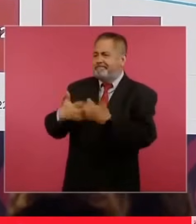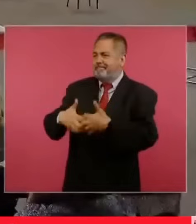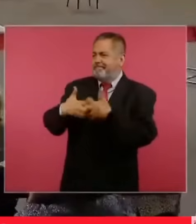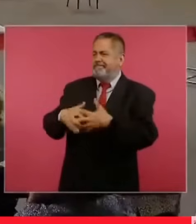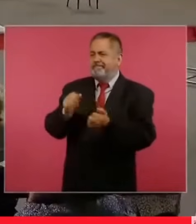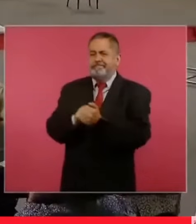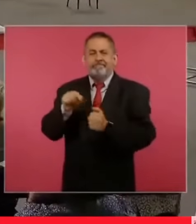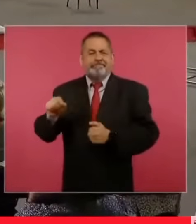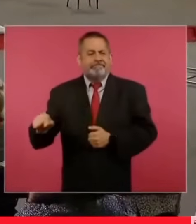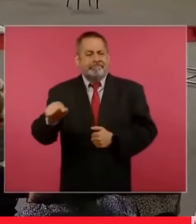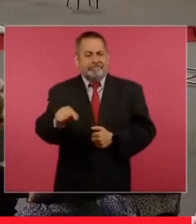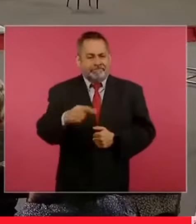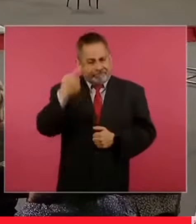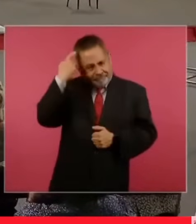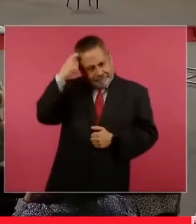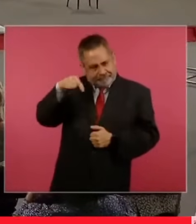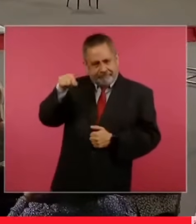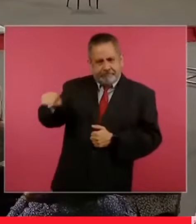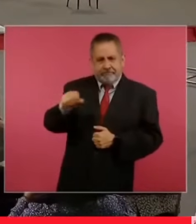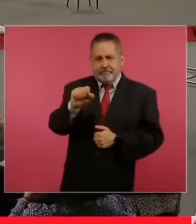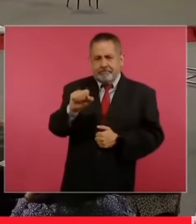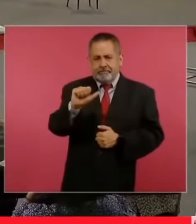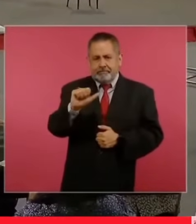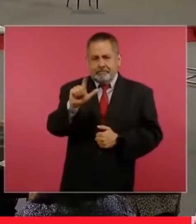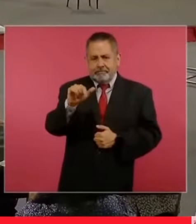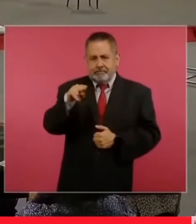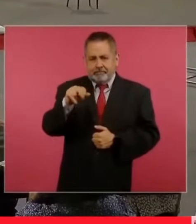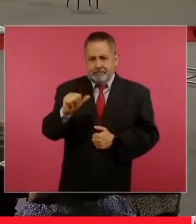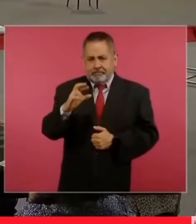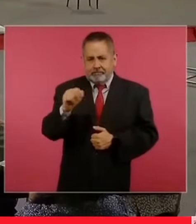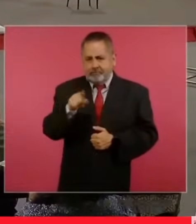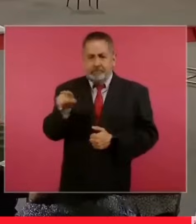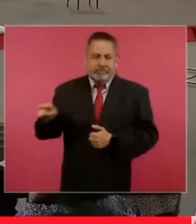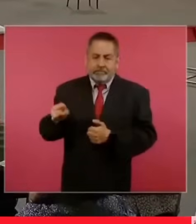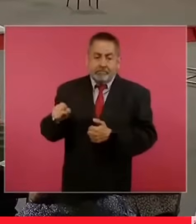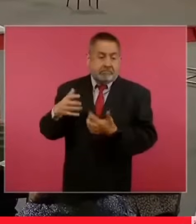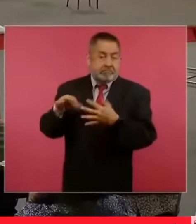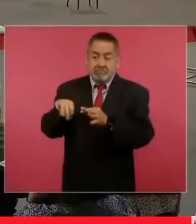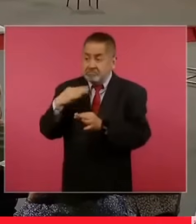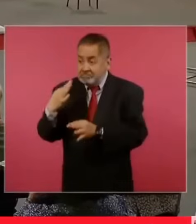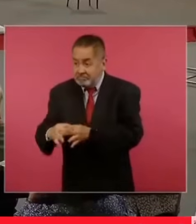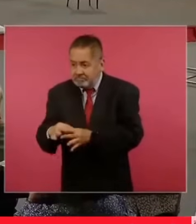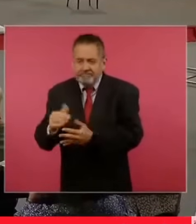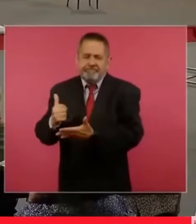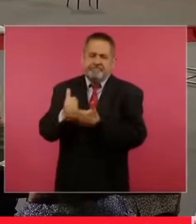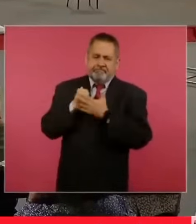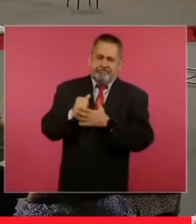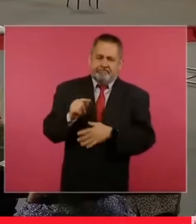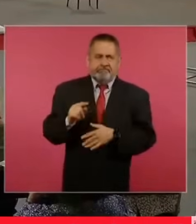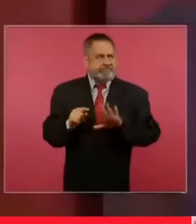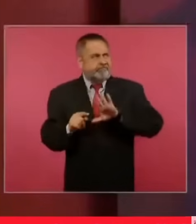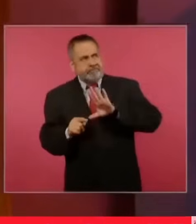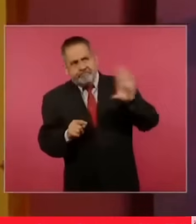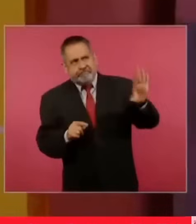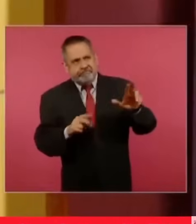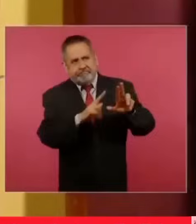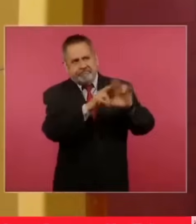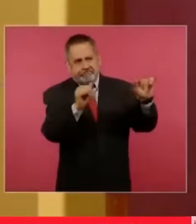100% la coquizadora en Salina Cruz, que nos ayudaría mucho para lograr el 100%. Ahorita se los